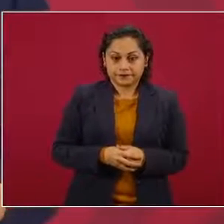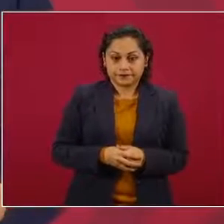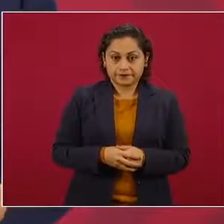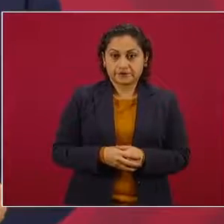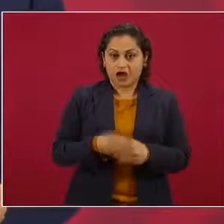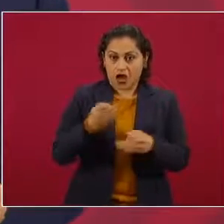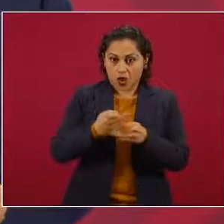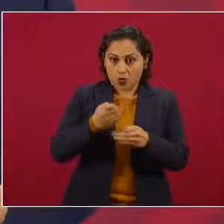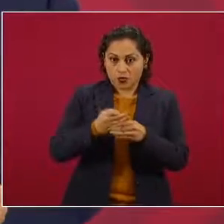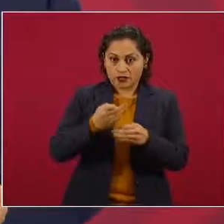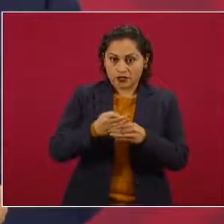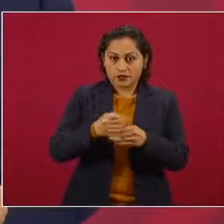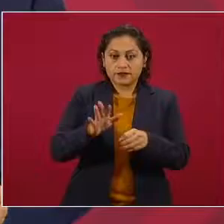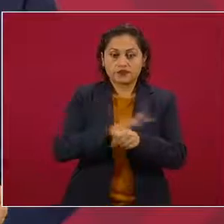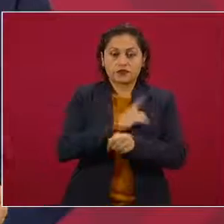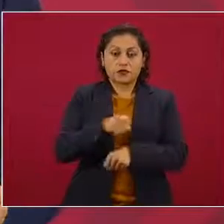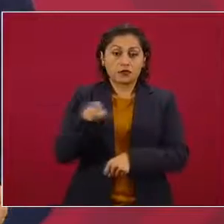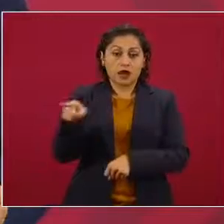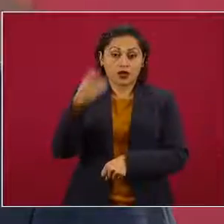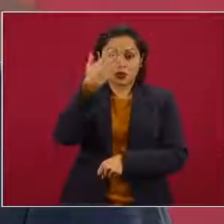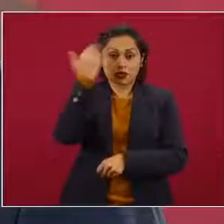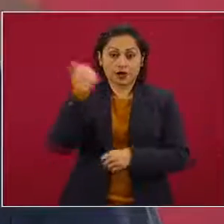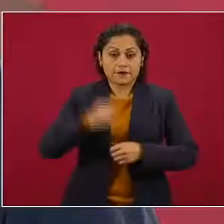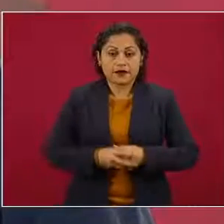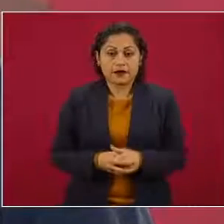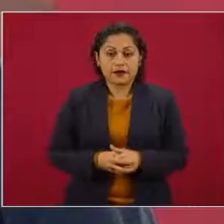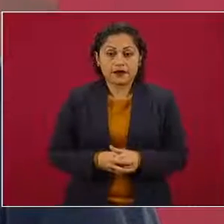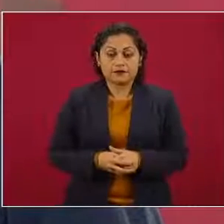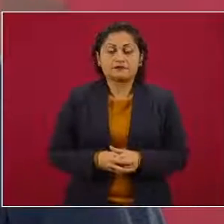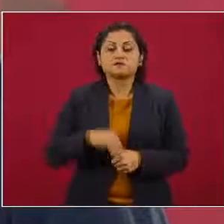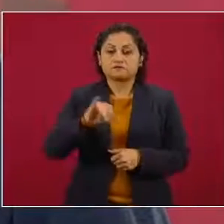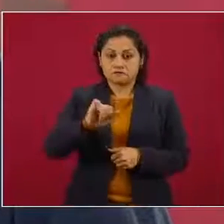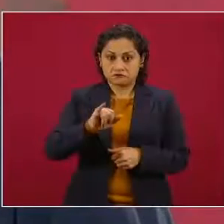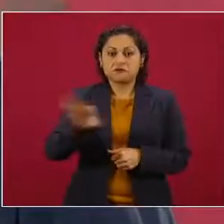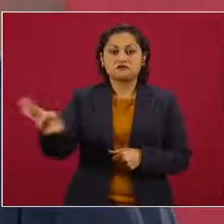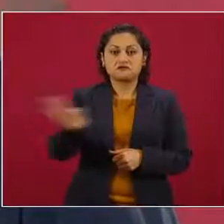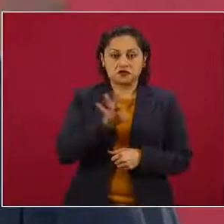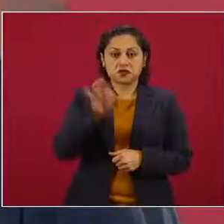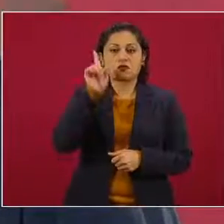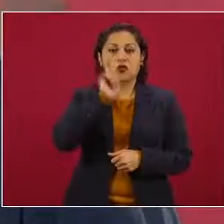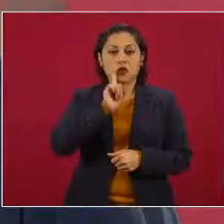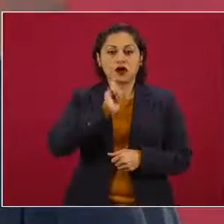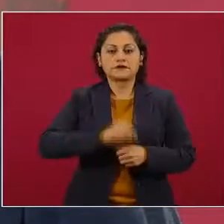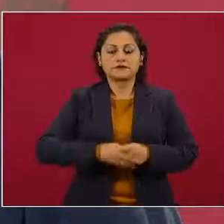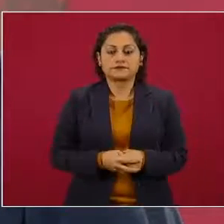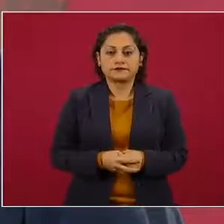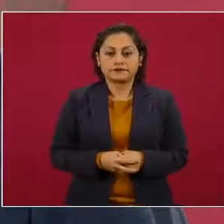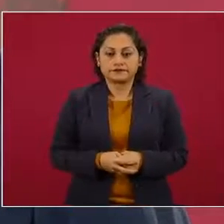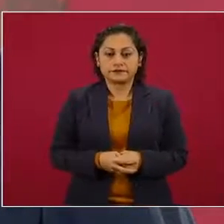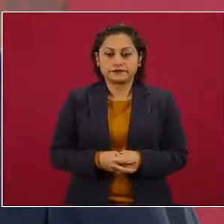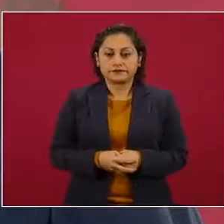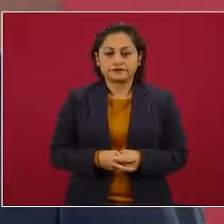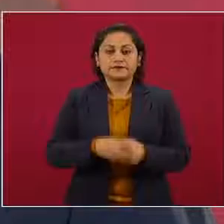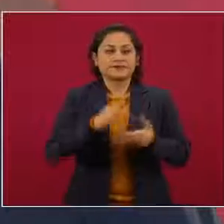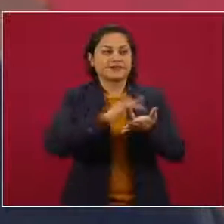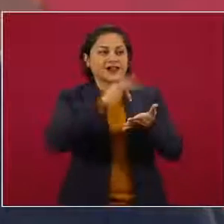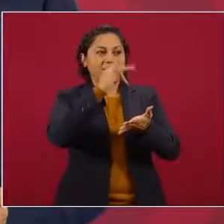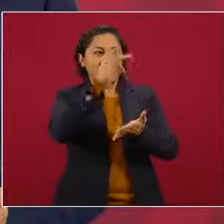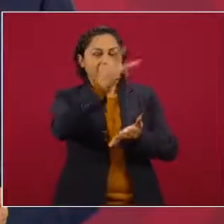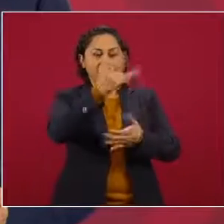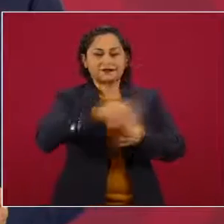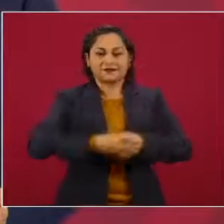porque ni ella lo sabe, va a ser una mujer. Gracias. Va a